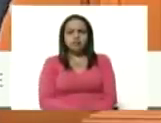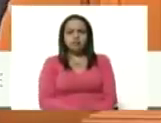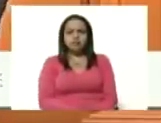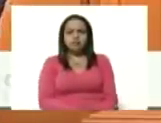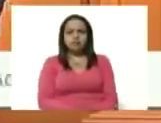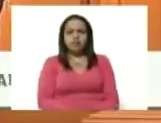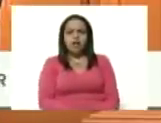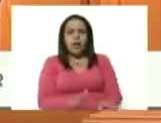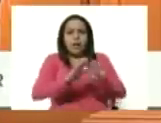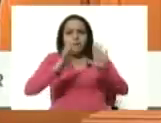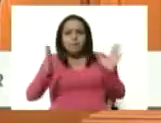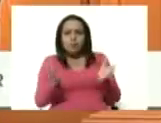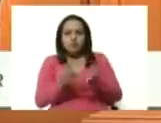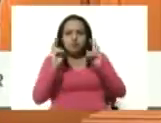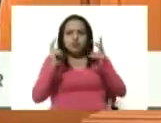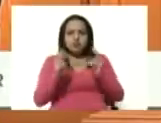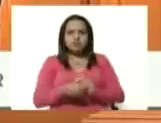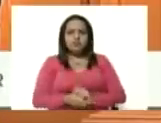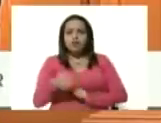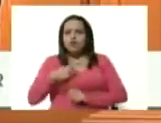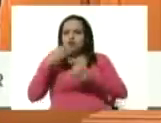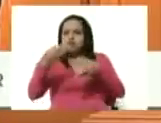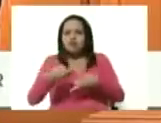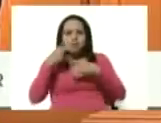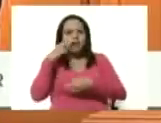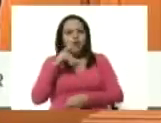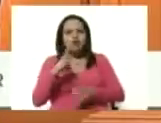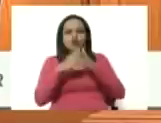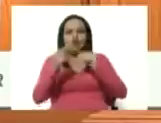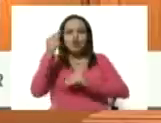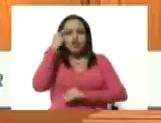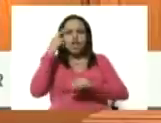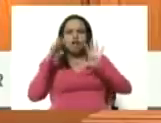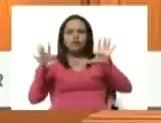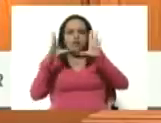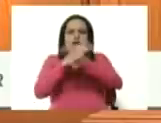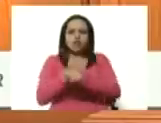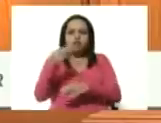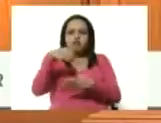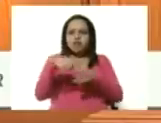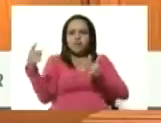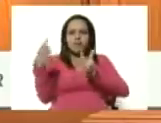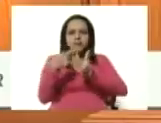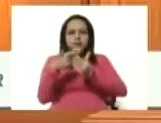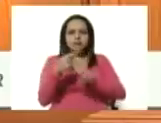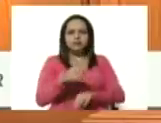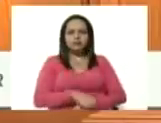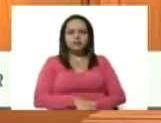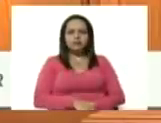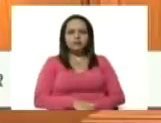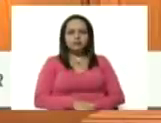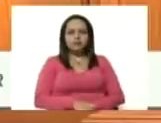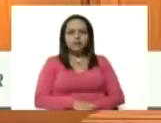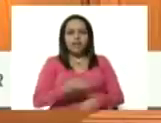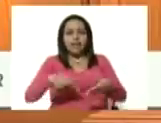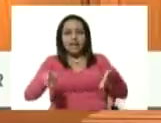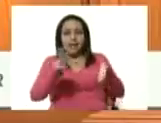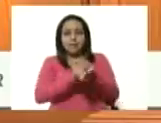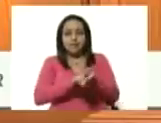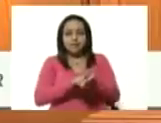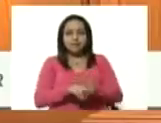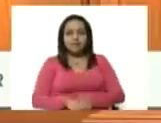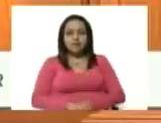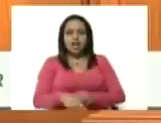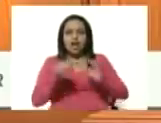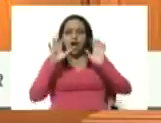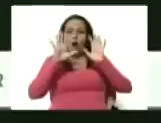El Mundo en Contexto, y no me lo pierdo, lo veo todos los días a las 9 de la noche por Venezolana Televisión. Y luego lo repiten a las 11 de la